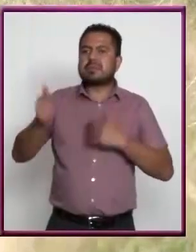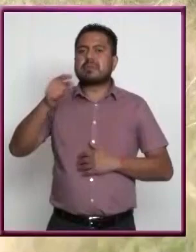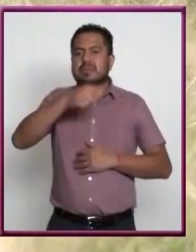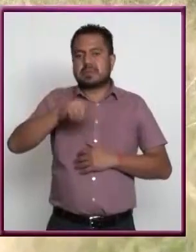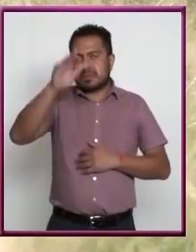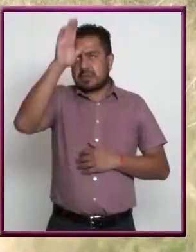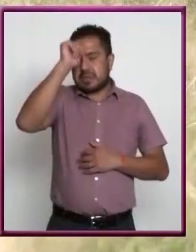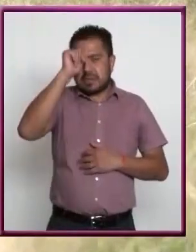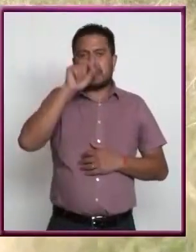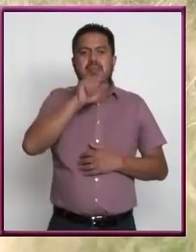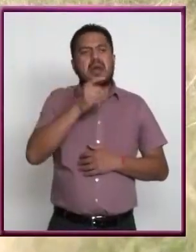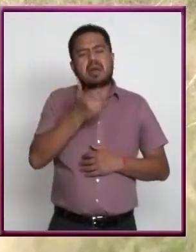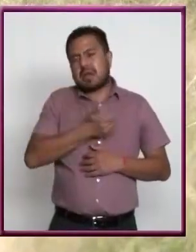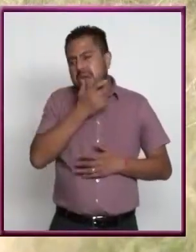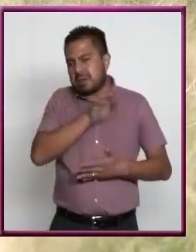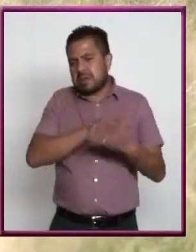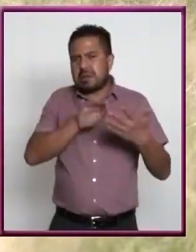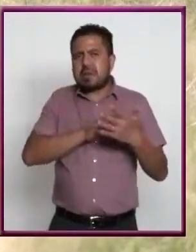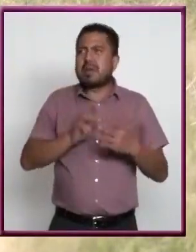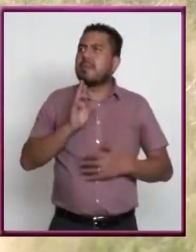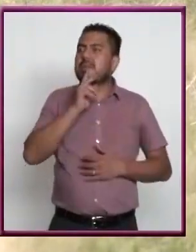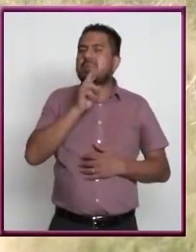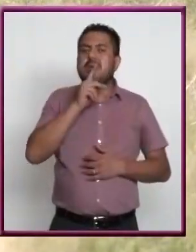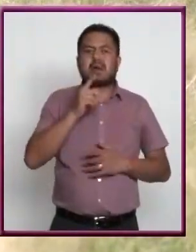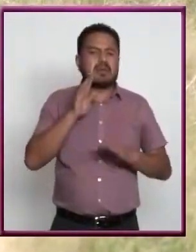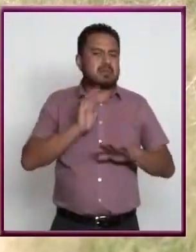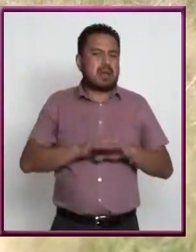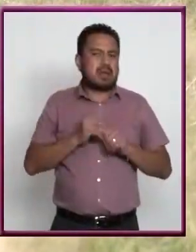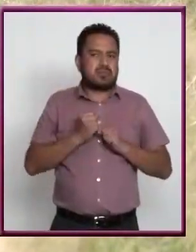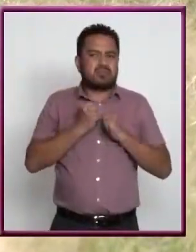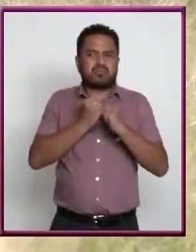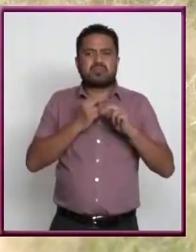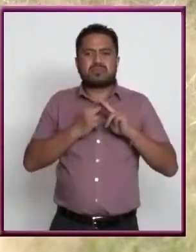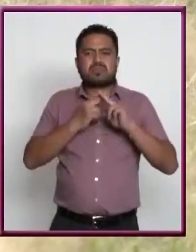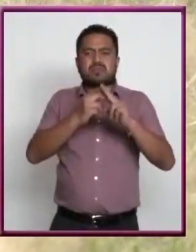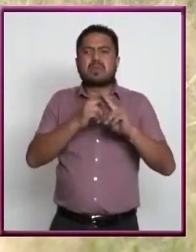pero recuerden que buenos hábitos de estudio mejoran nuestro rendimiento